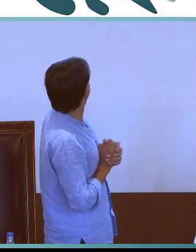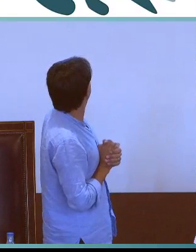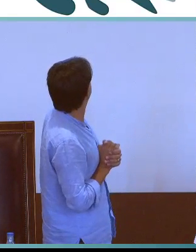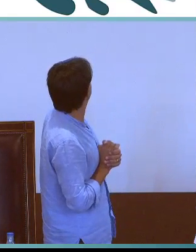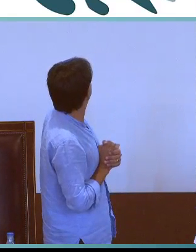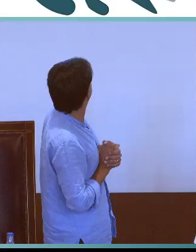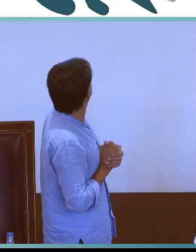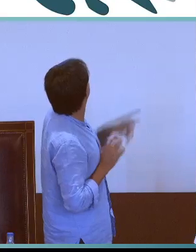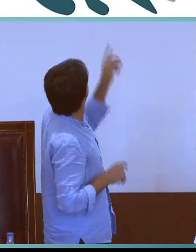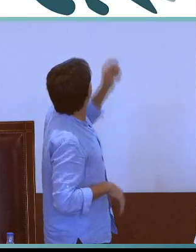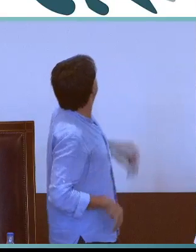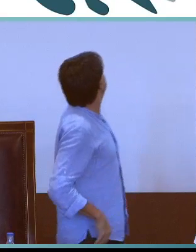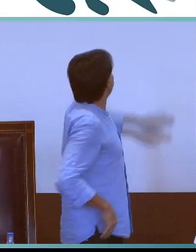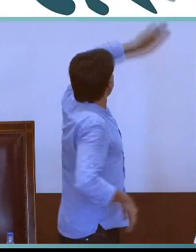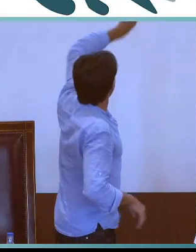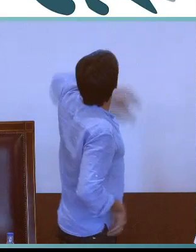ejemplo.